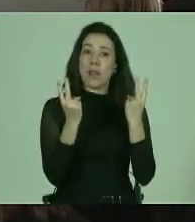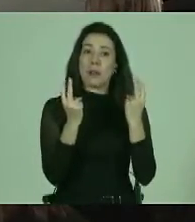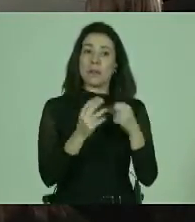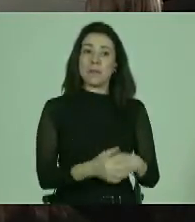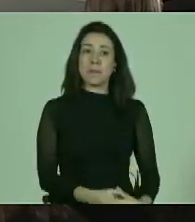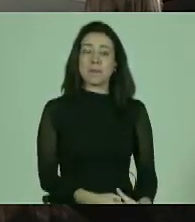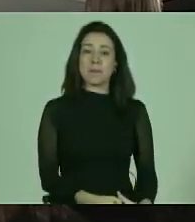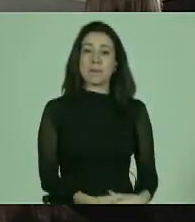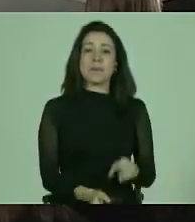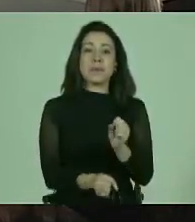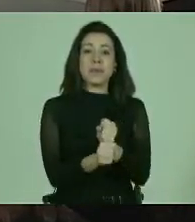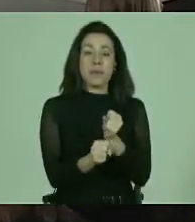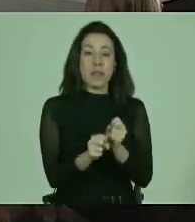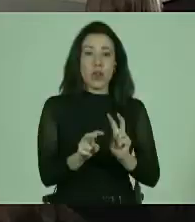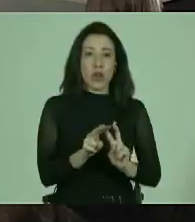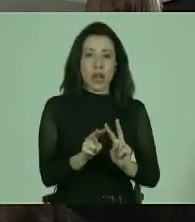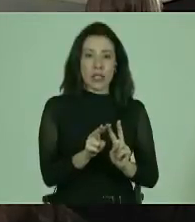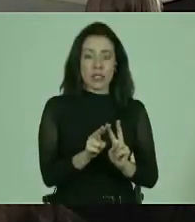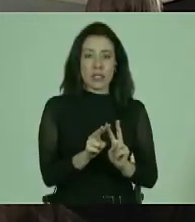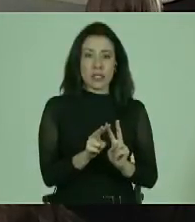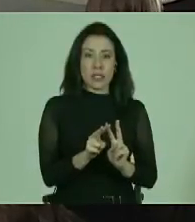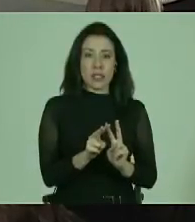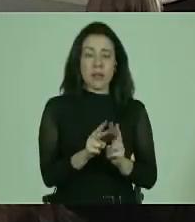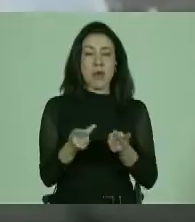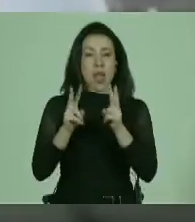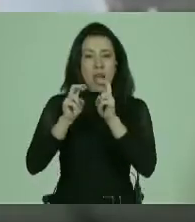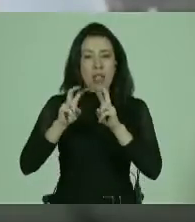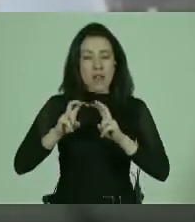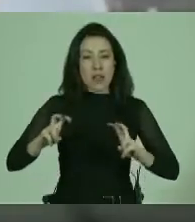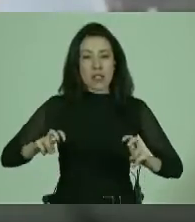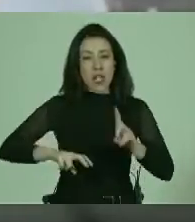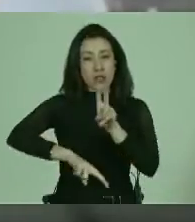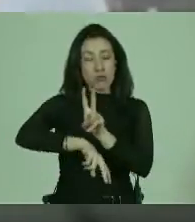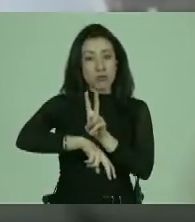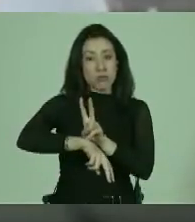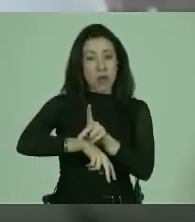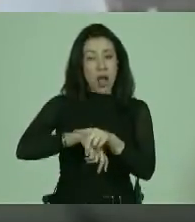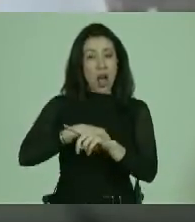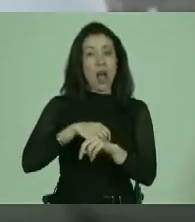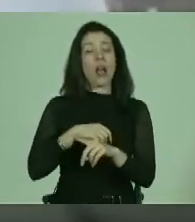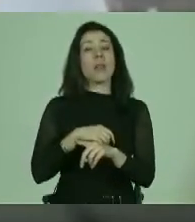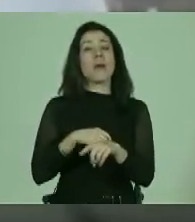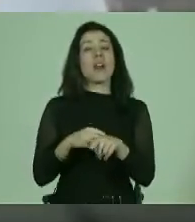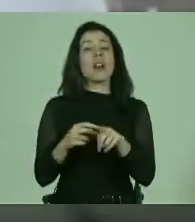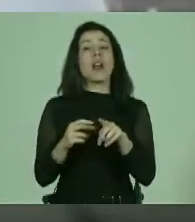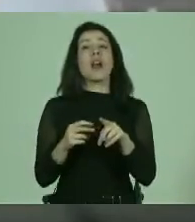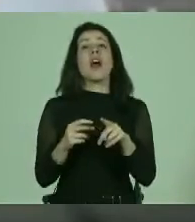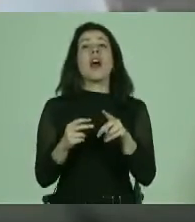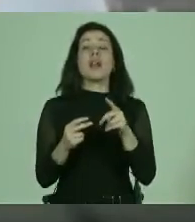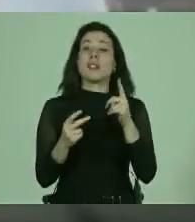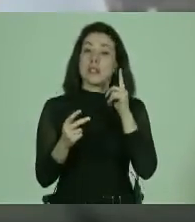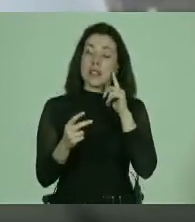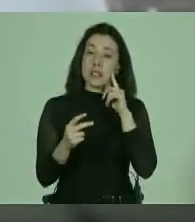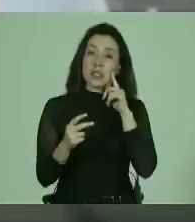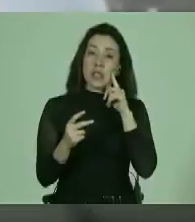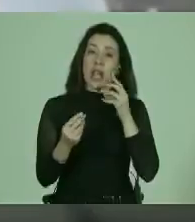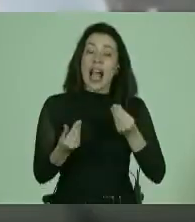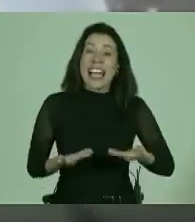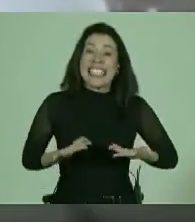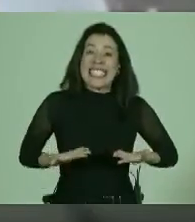el trabajo que realizamos desde el punto de vista de la investigación académica tenga repercusión y tenga